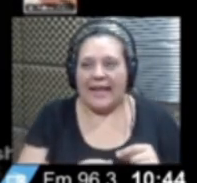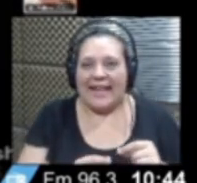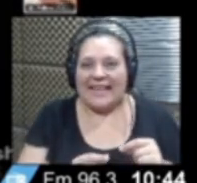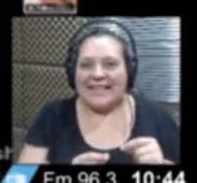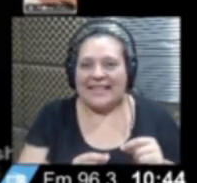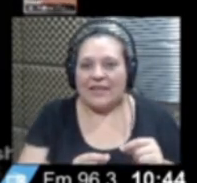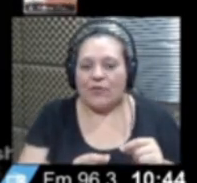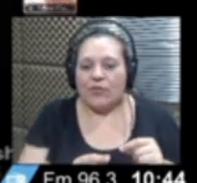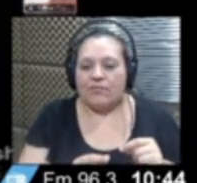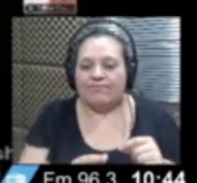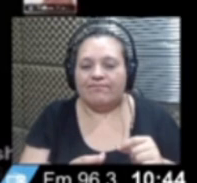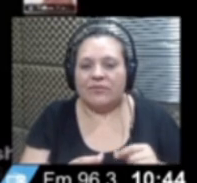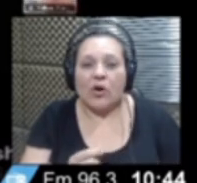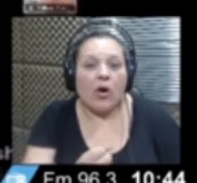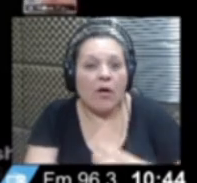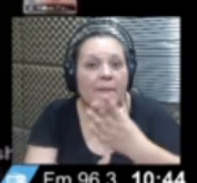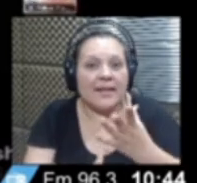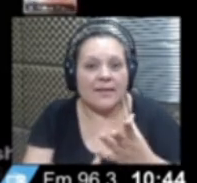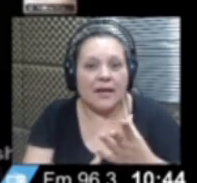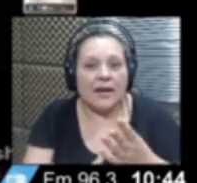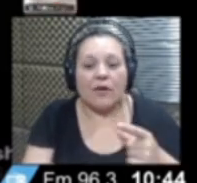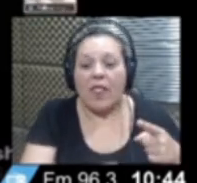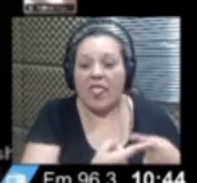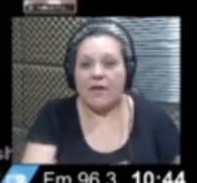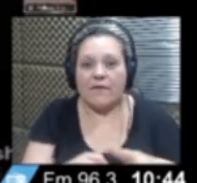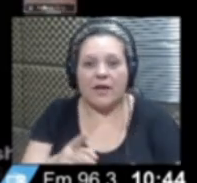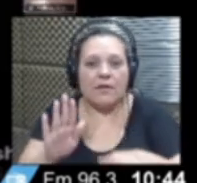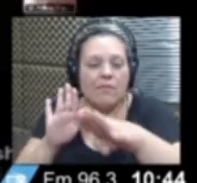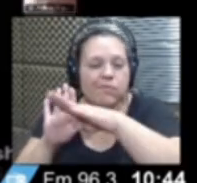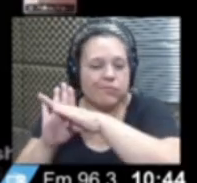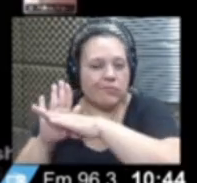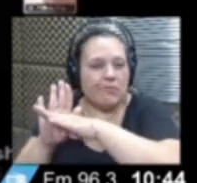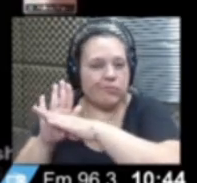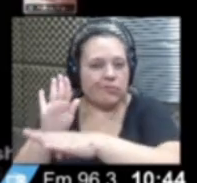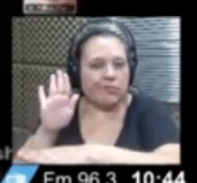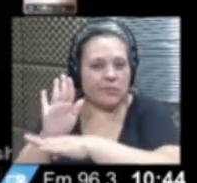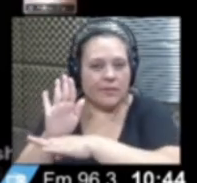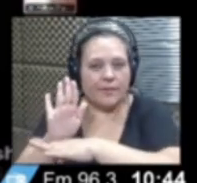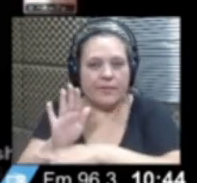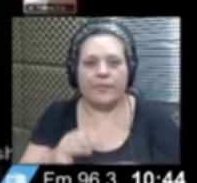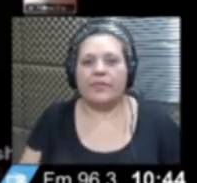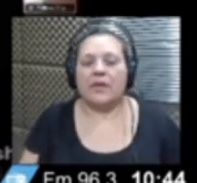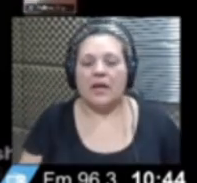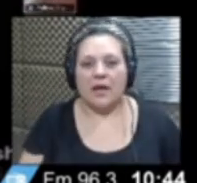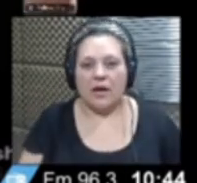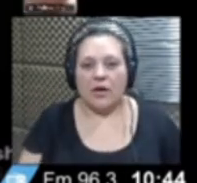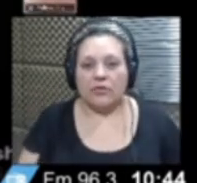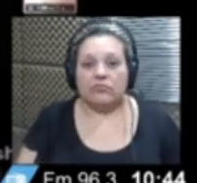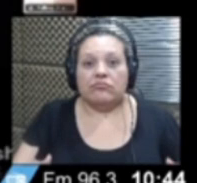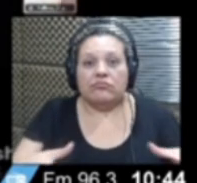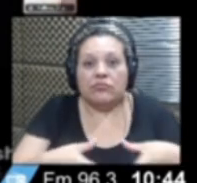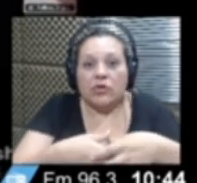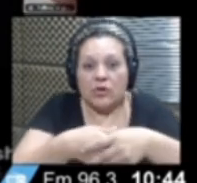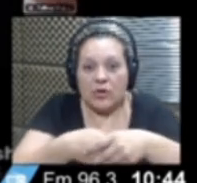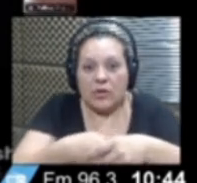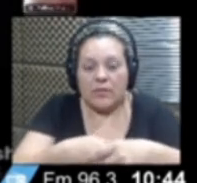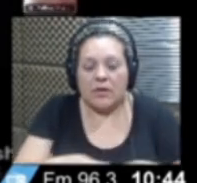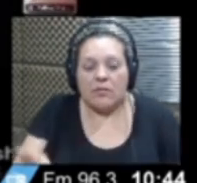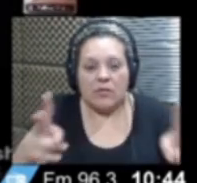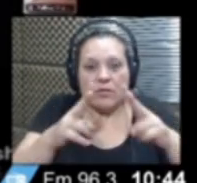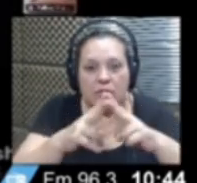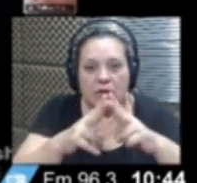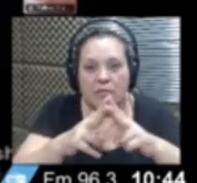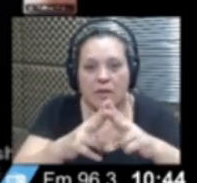de documentación con la gente que está con nosotros, con nuestros hermanos o africanos descendientes, argentinos, que